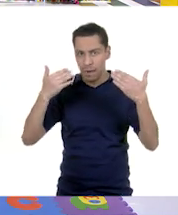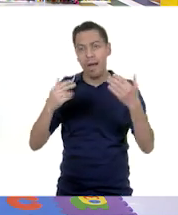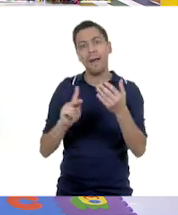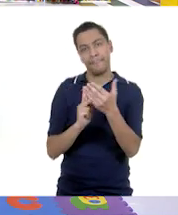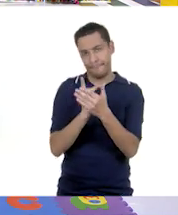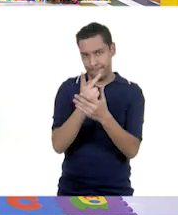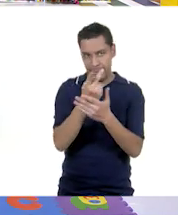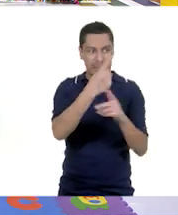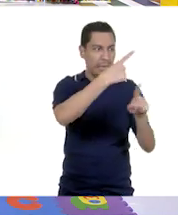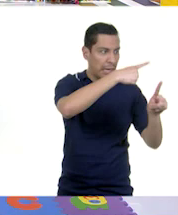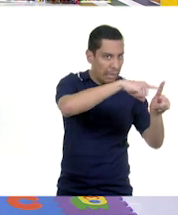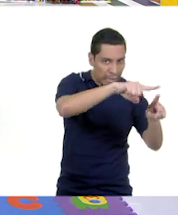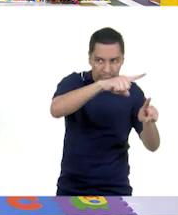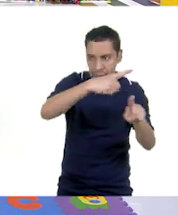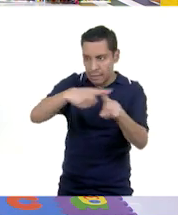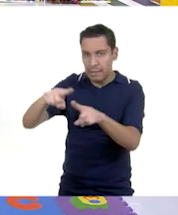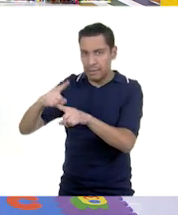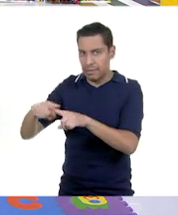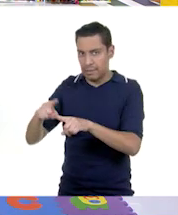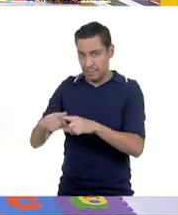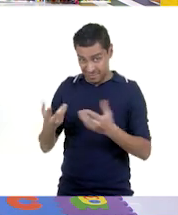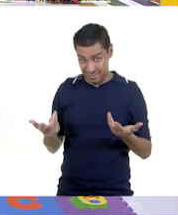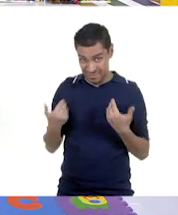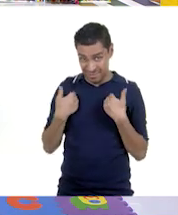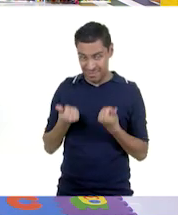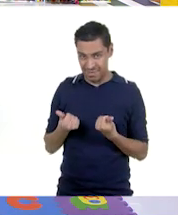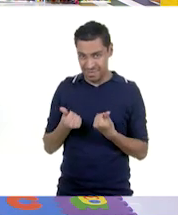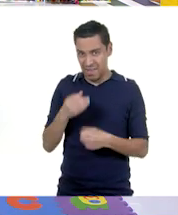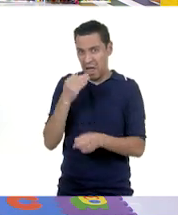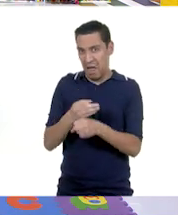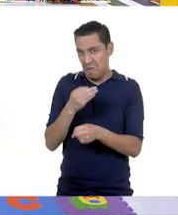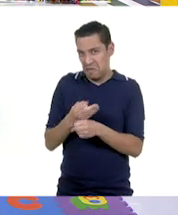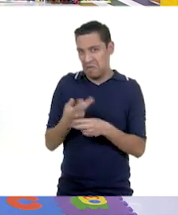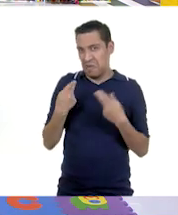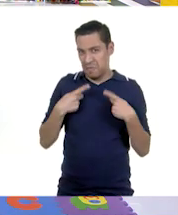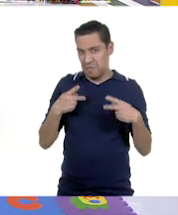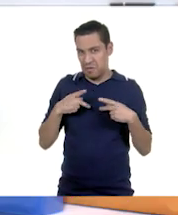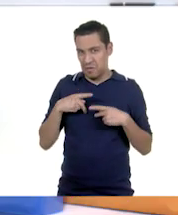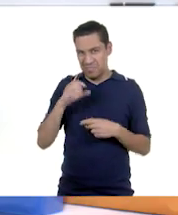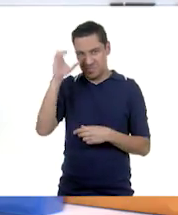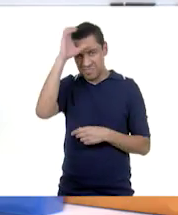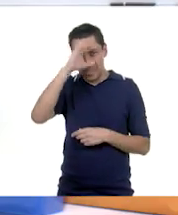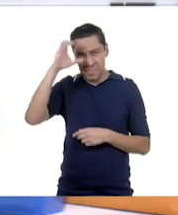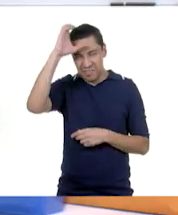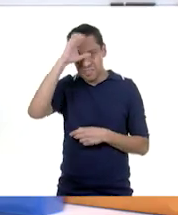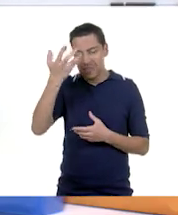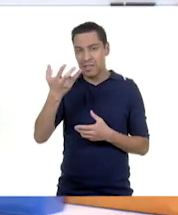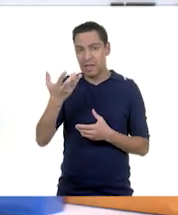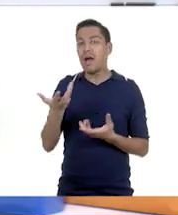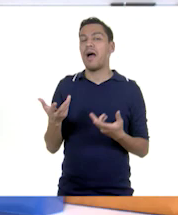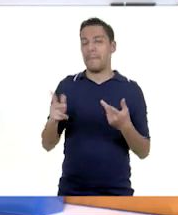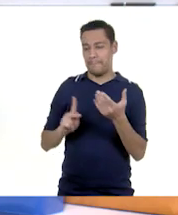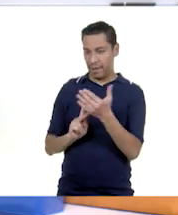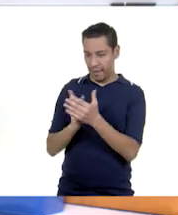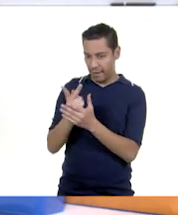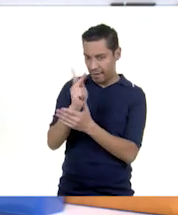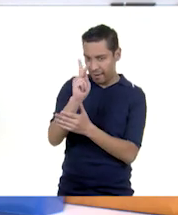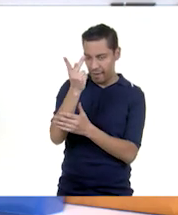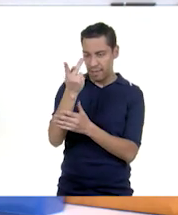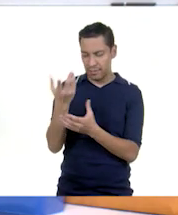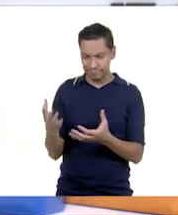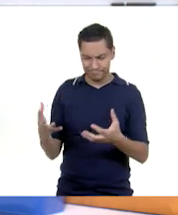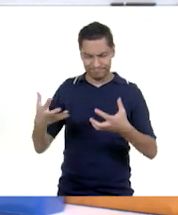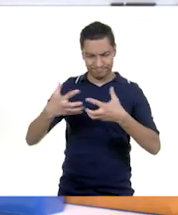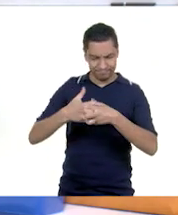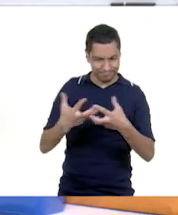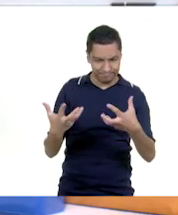el mismo lugar. Ahora la humanidad, la verdad es que, o la ciencia ha trabajado para adaptar las condiciones y se